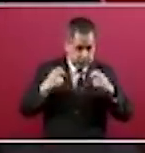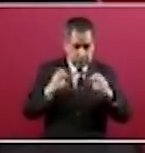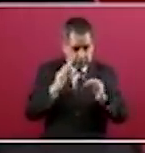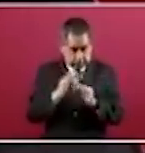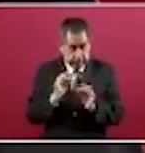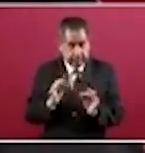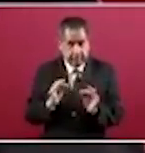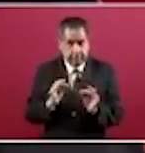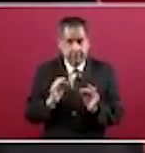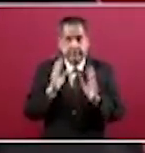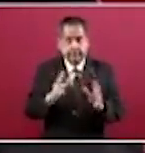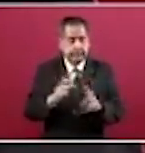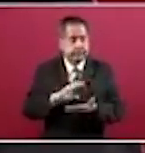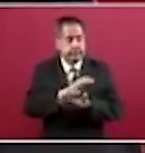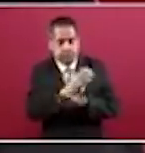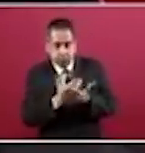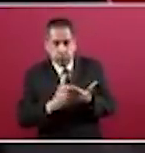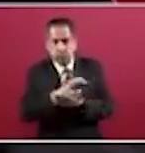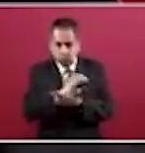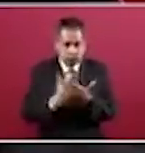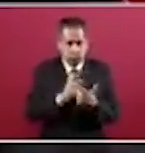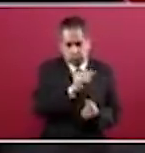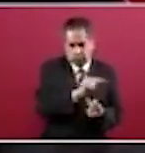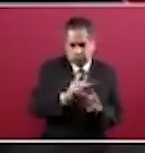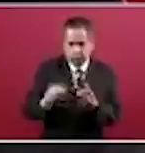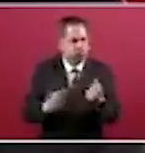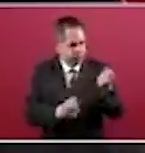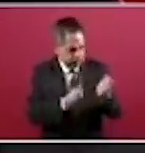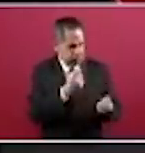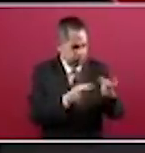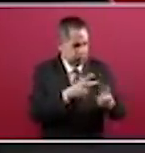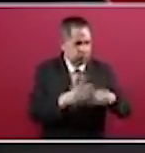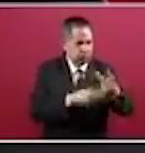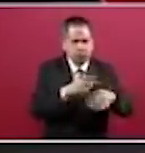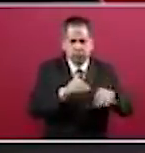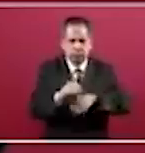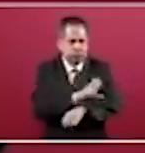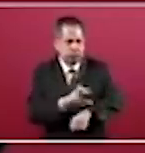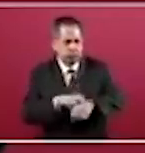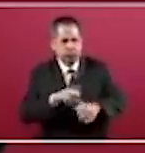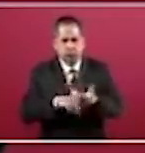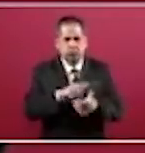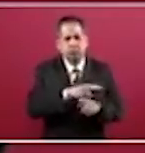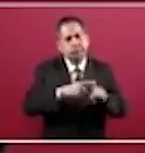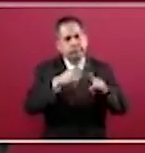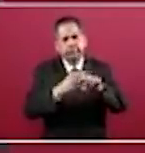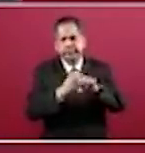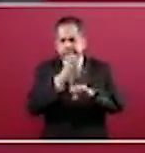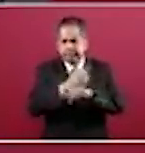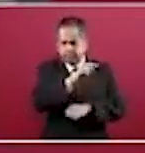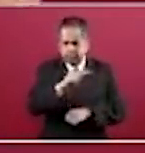que se tengan las contrataciones de los que van a trabajar en las coordinaciones en los